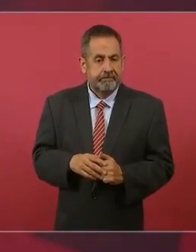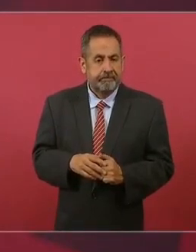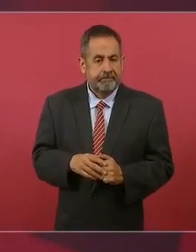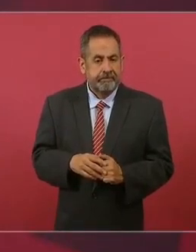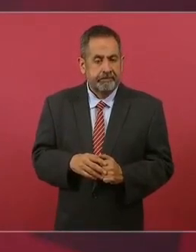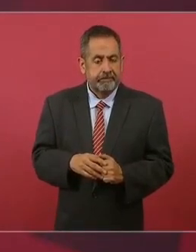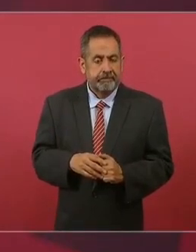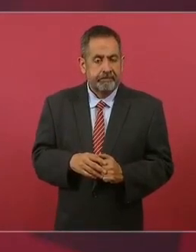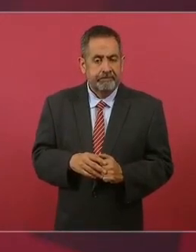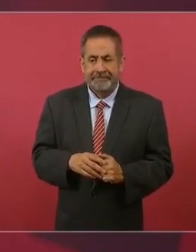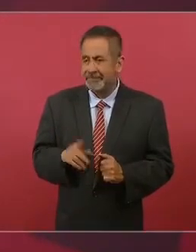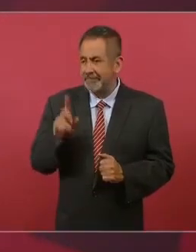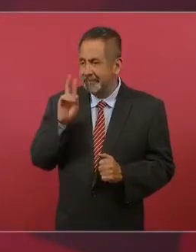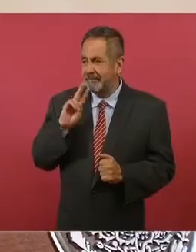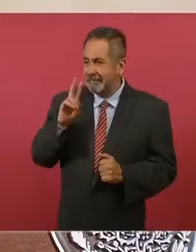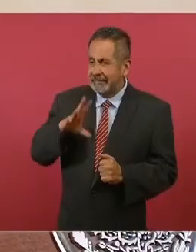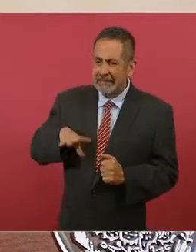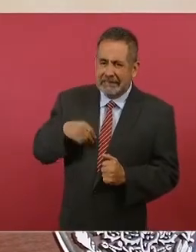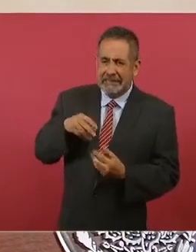puede